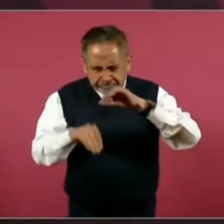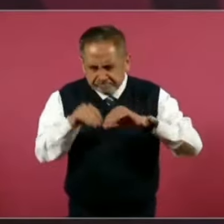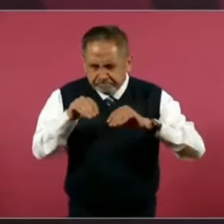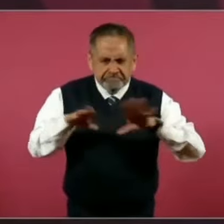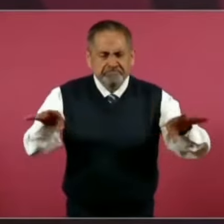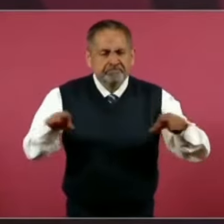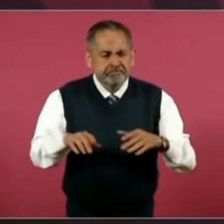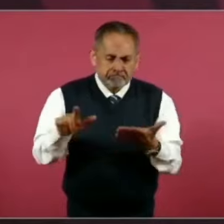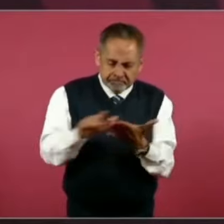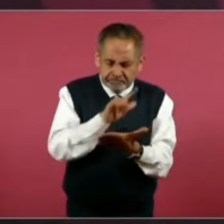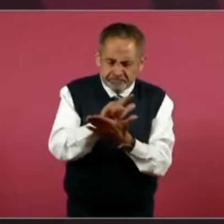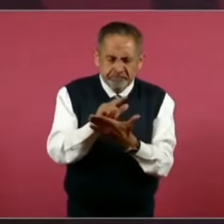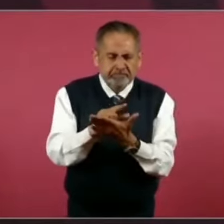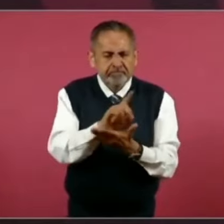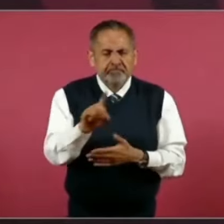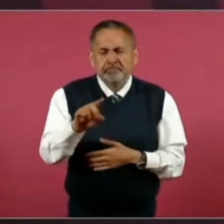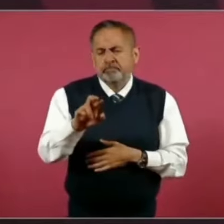de reforma